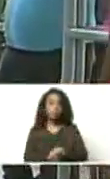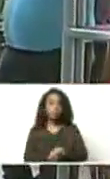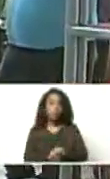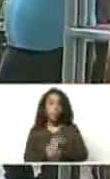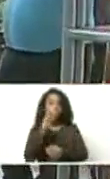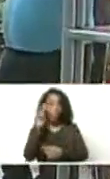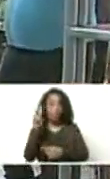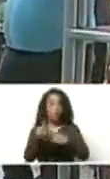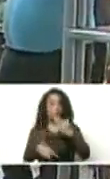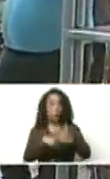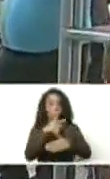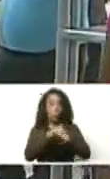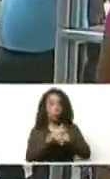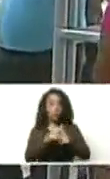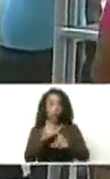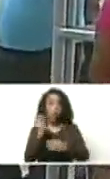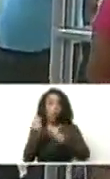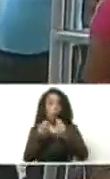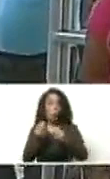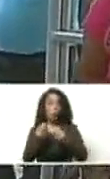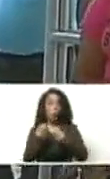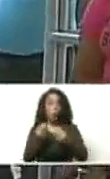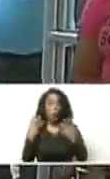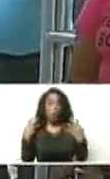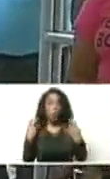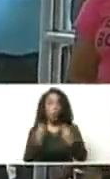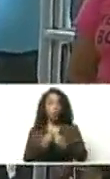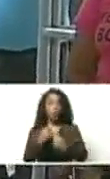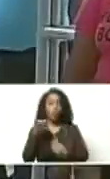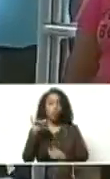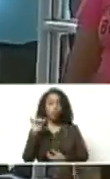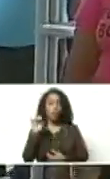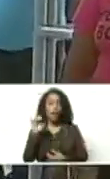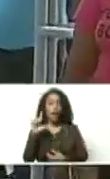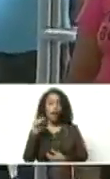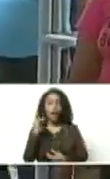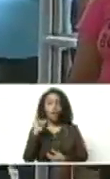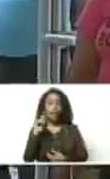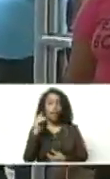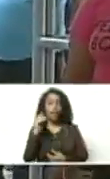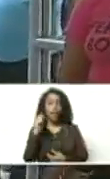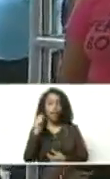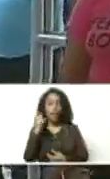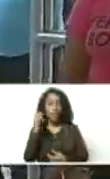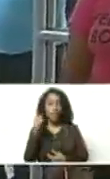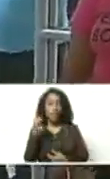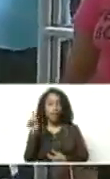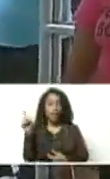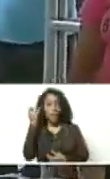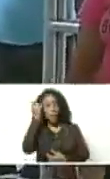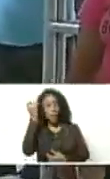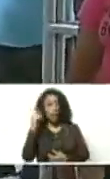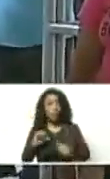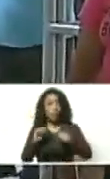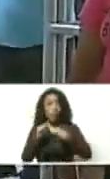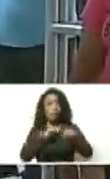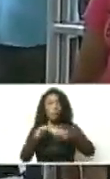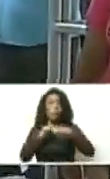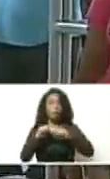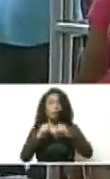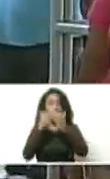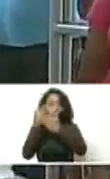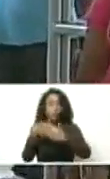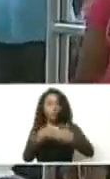proyecto con Yelitze Santaella, la ministra de Educación, para que esta idea que surge del movimiento